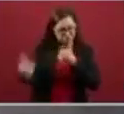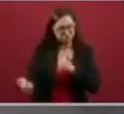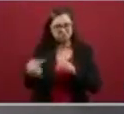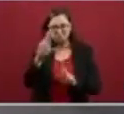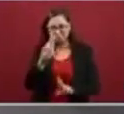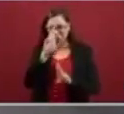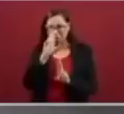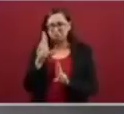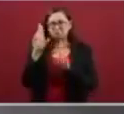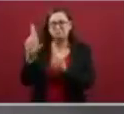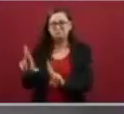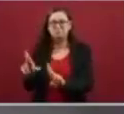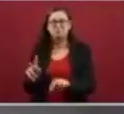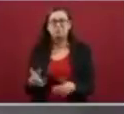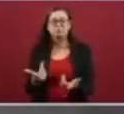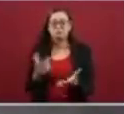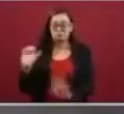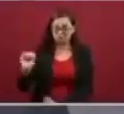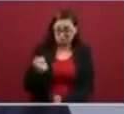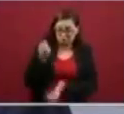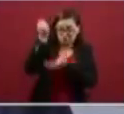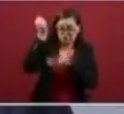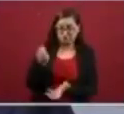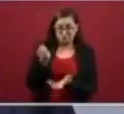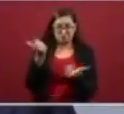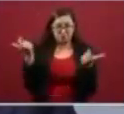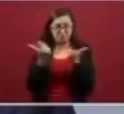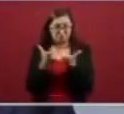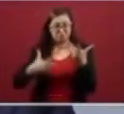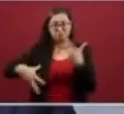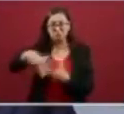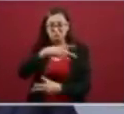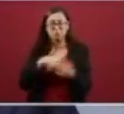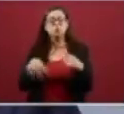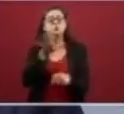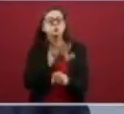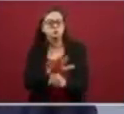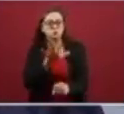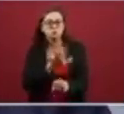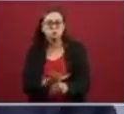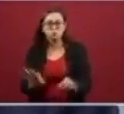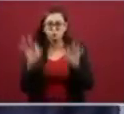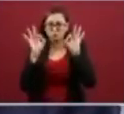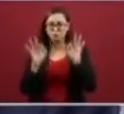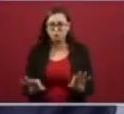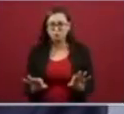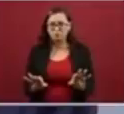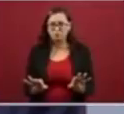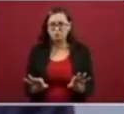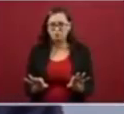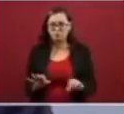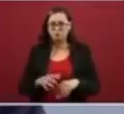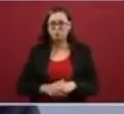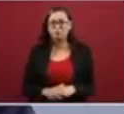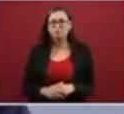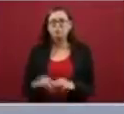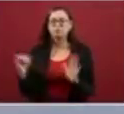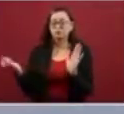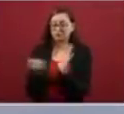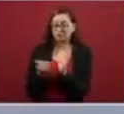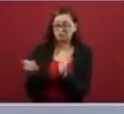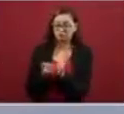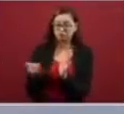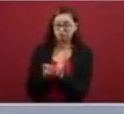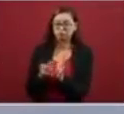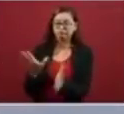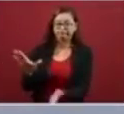finanzas públicas sanas. La recaudación de impuestos